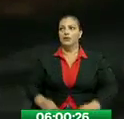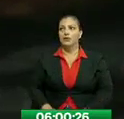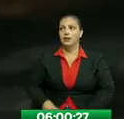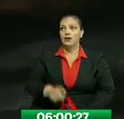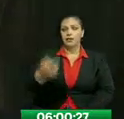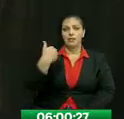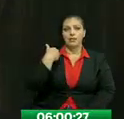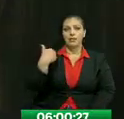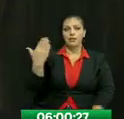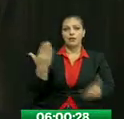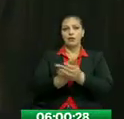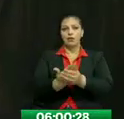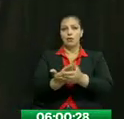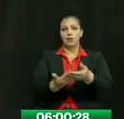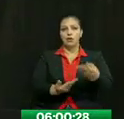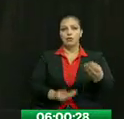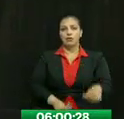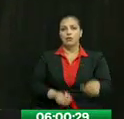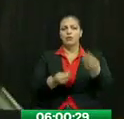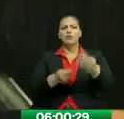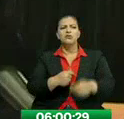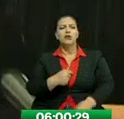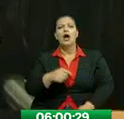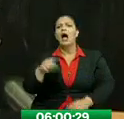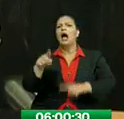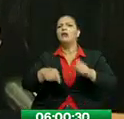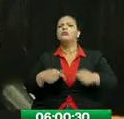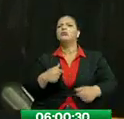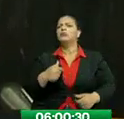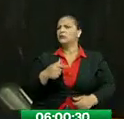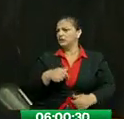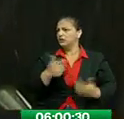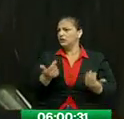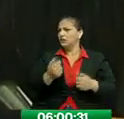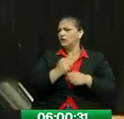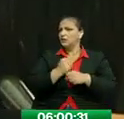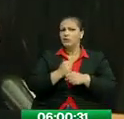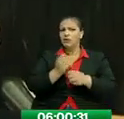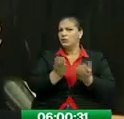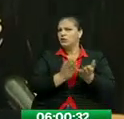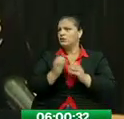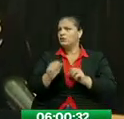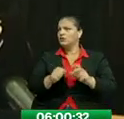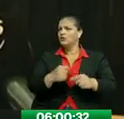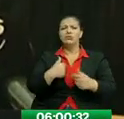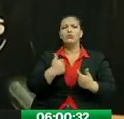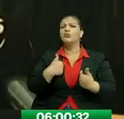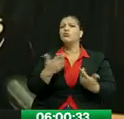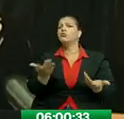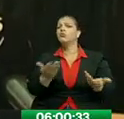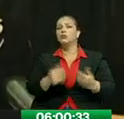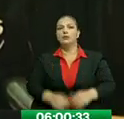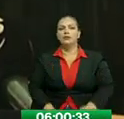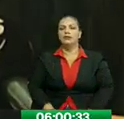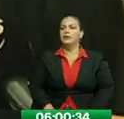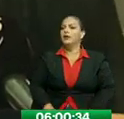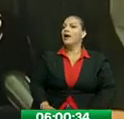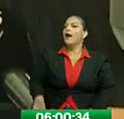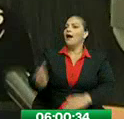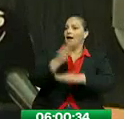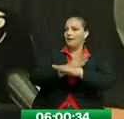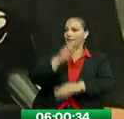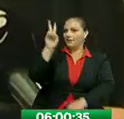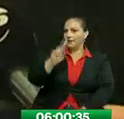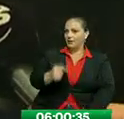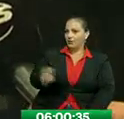respectivos documentos y otros con muchas dudas. Como usted tenía que venir el día viernes, fue a la agencia ya de San Borondón, ¿no fue? Sí. Ya, y